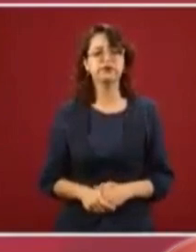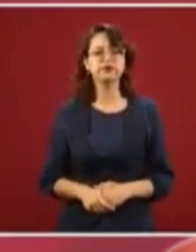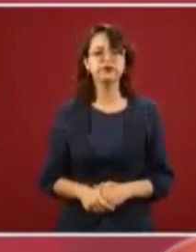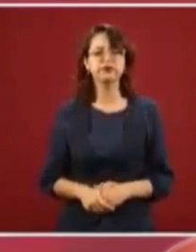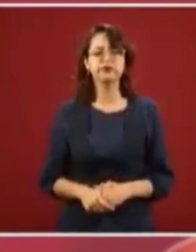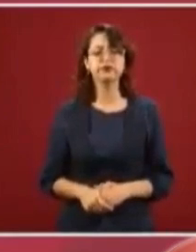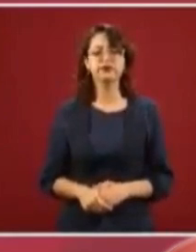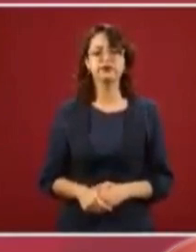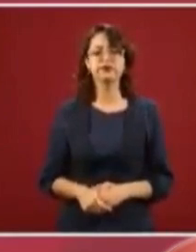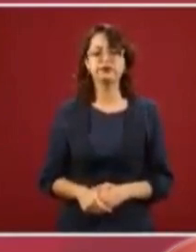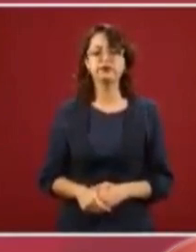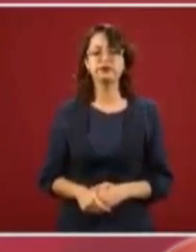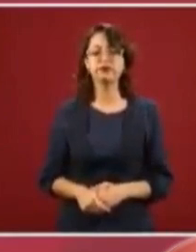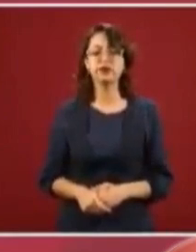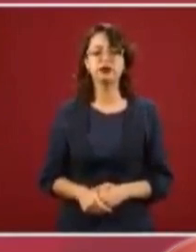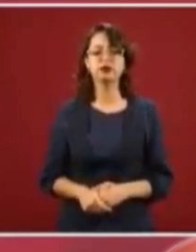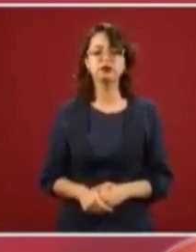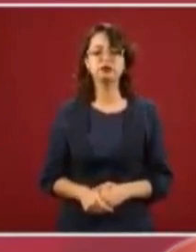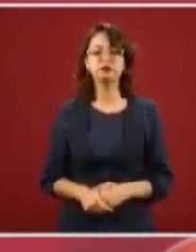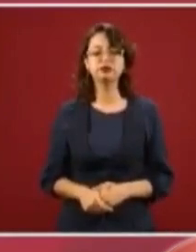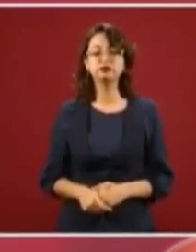Malo sería que